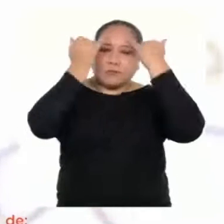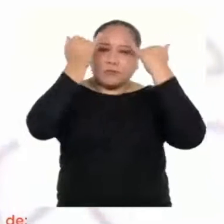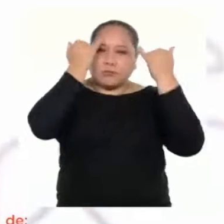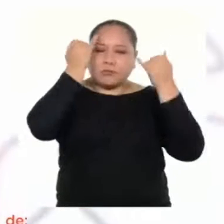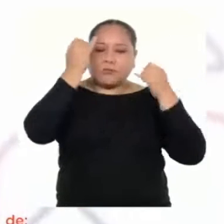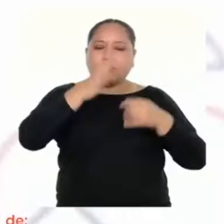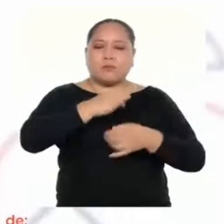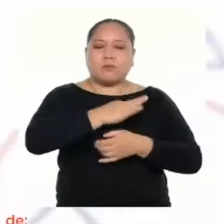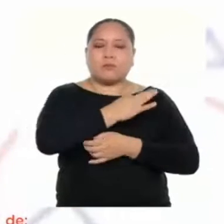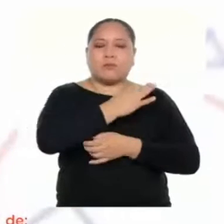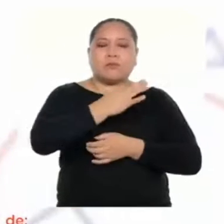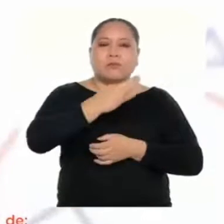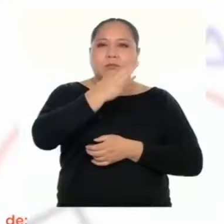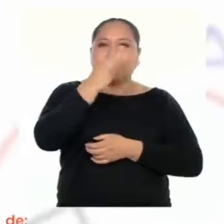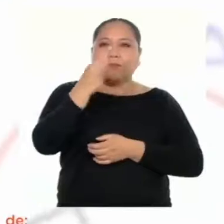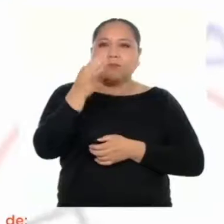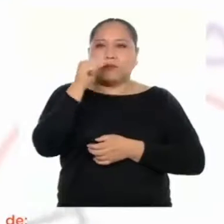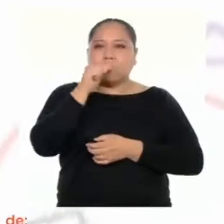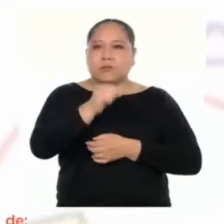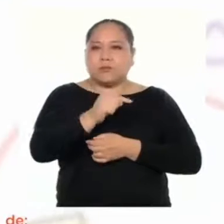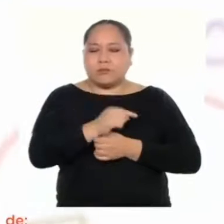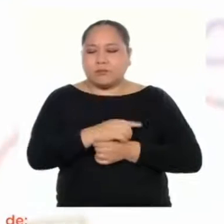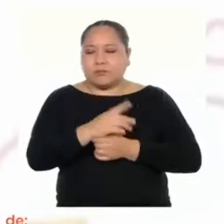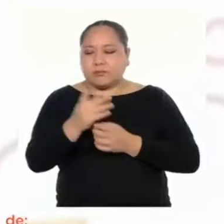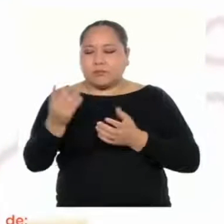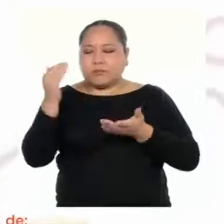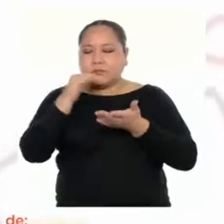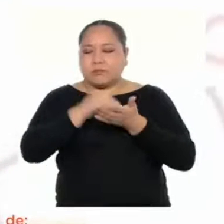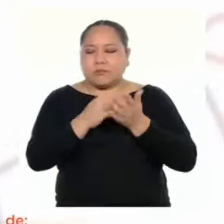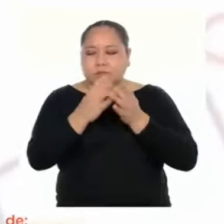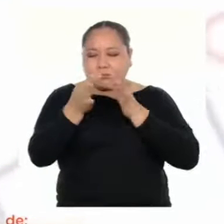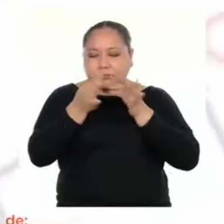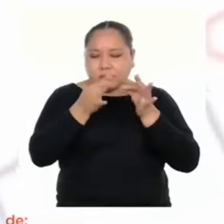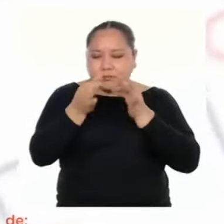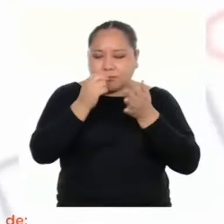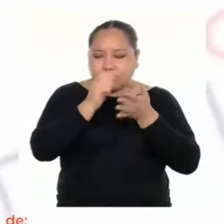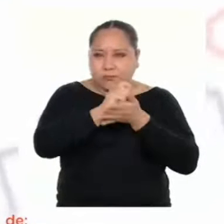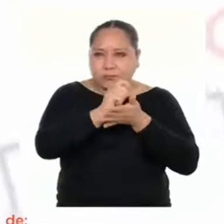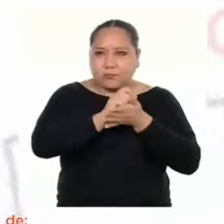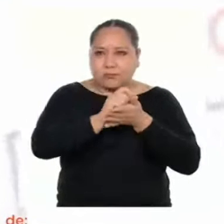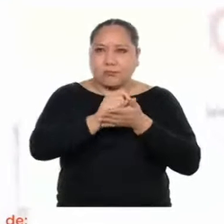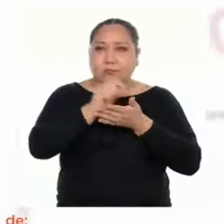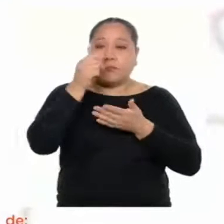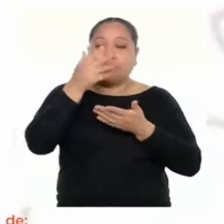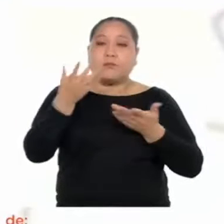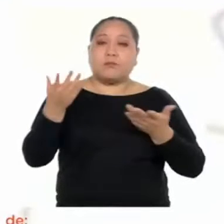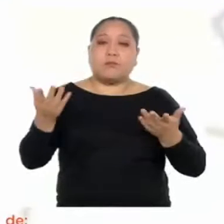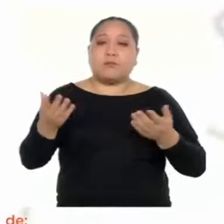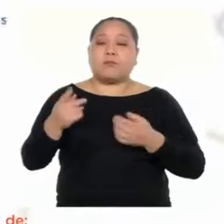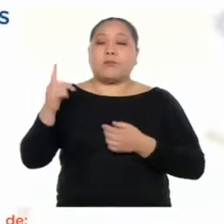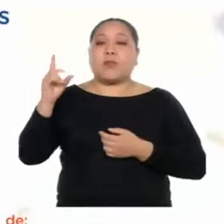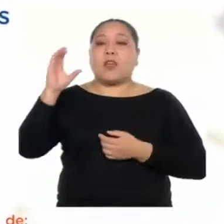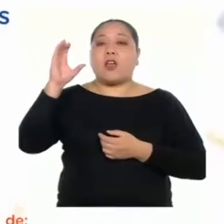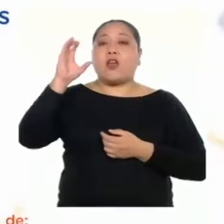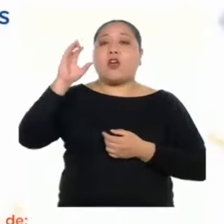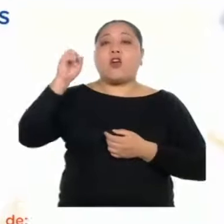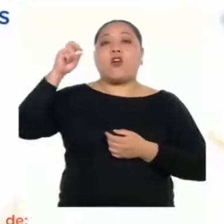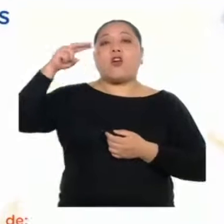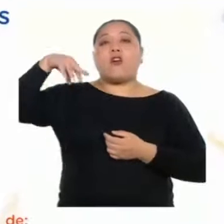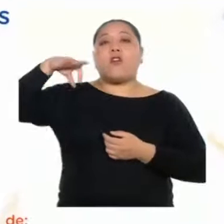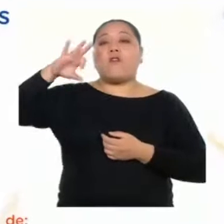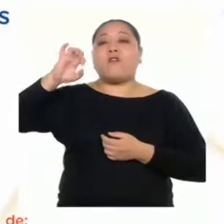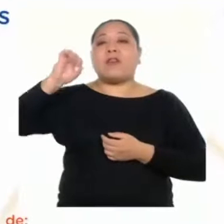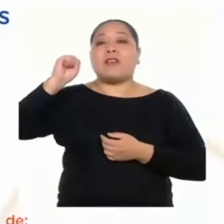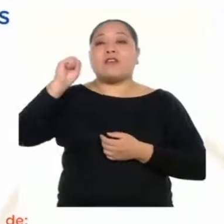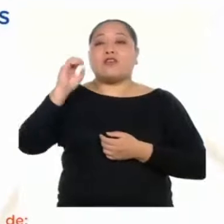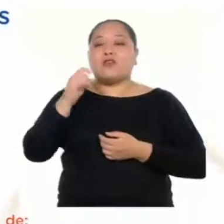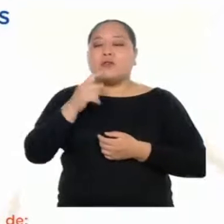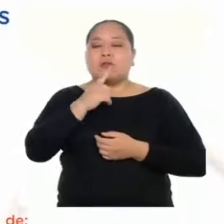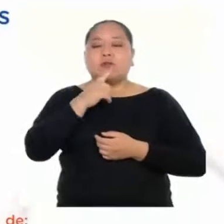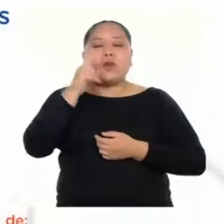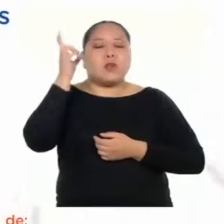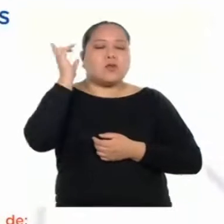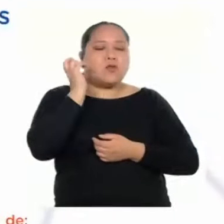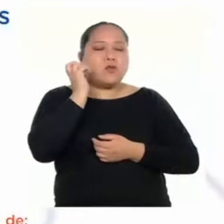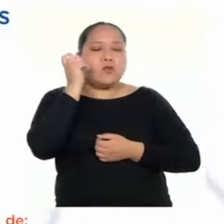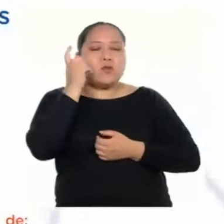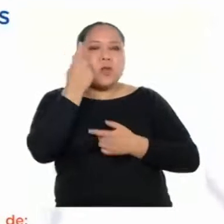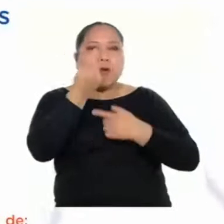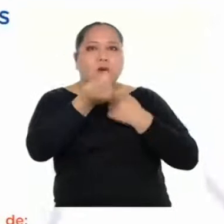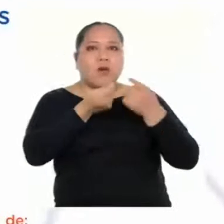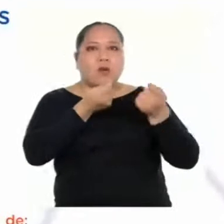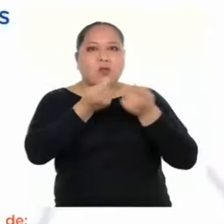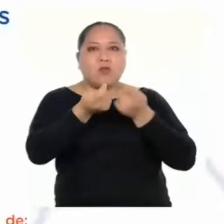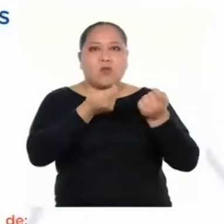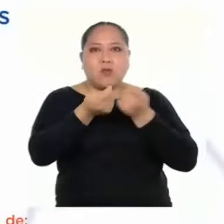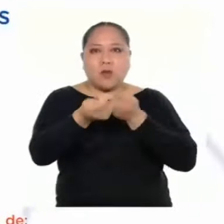de espiritualidad y su reinterpretación. Eran pues los confesores y guías espirituales quienes